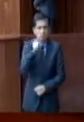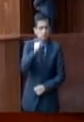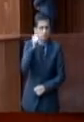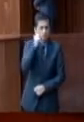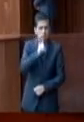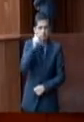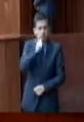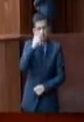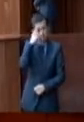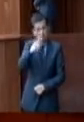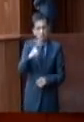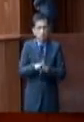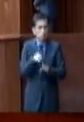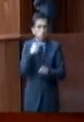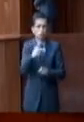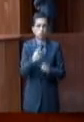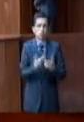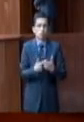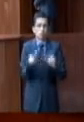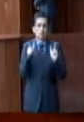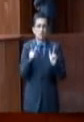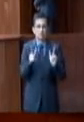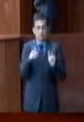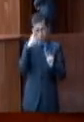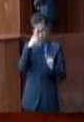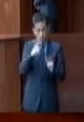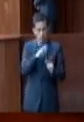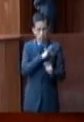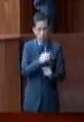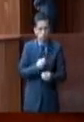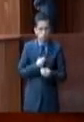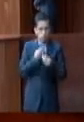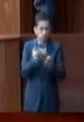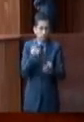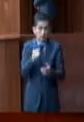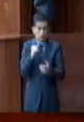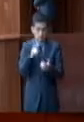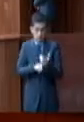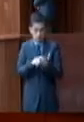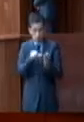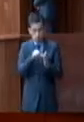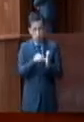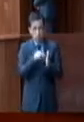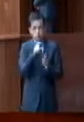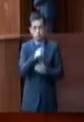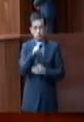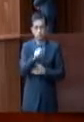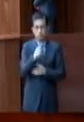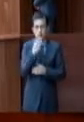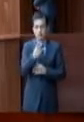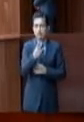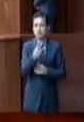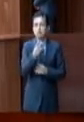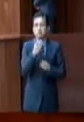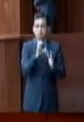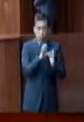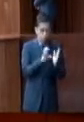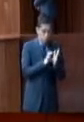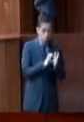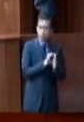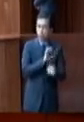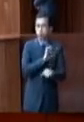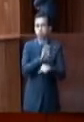atención a la libertad sin de sindical protegida en el artículo 123 constitucional es decir los sindicatos